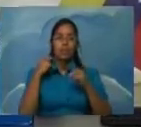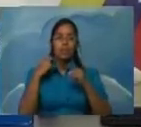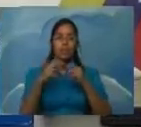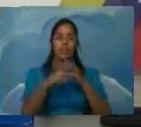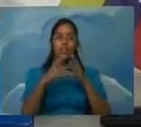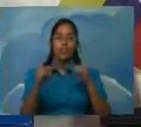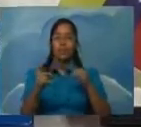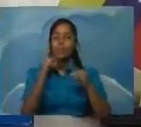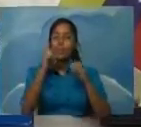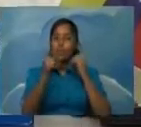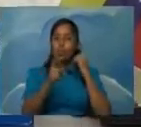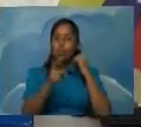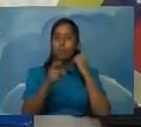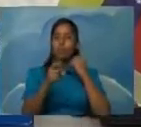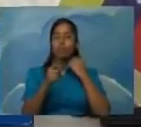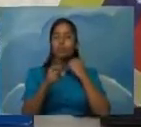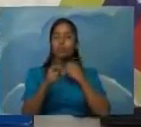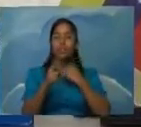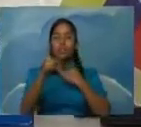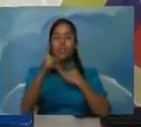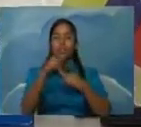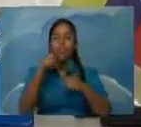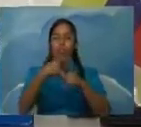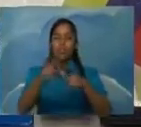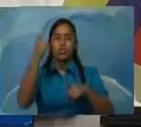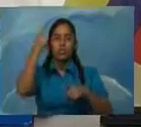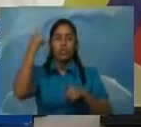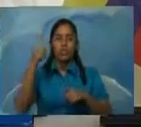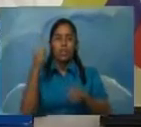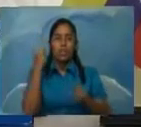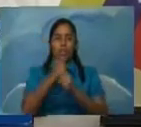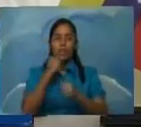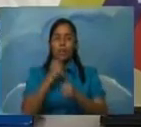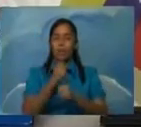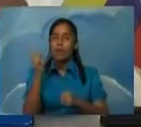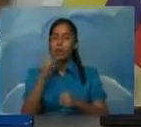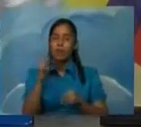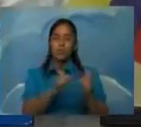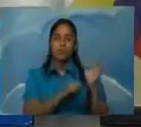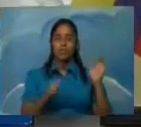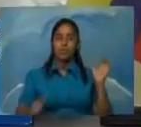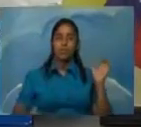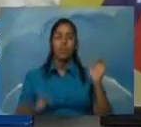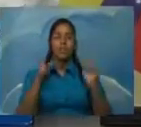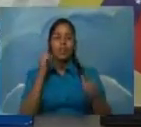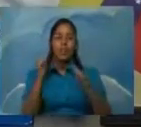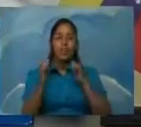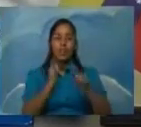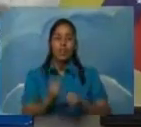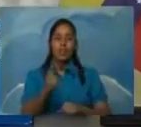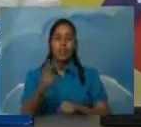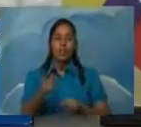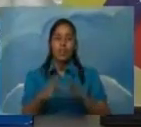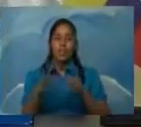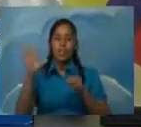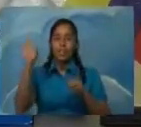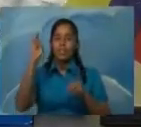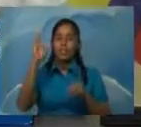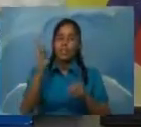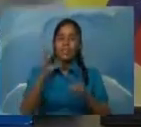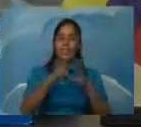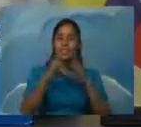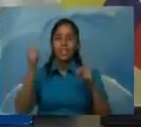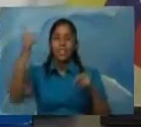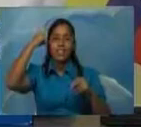es un día de fiesta y el otro día a trabajar. No, señor. Allá la fiesta dura siete